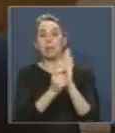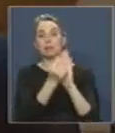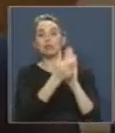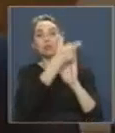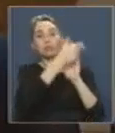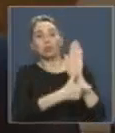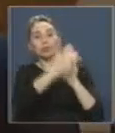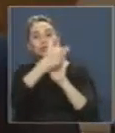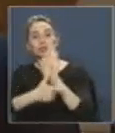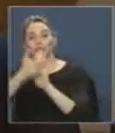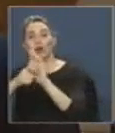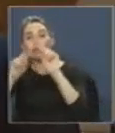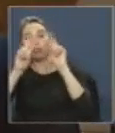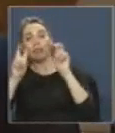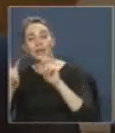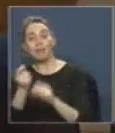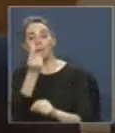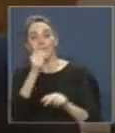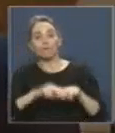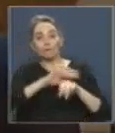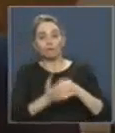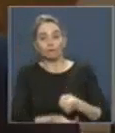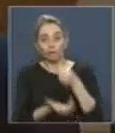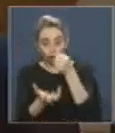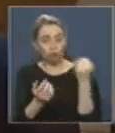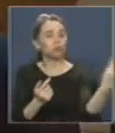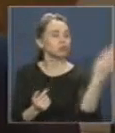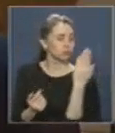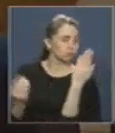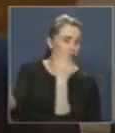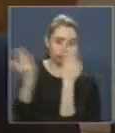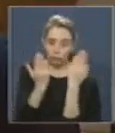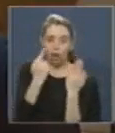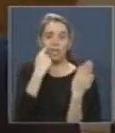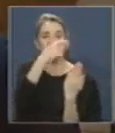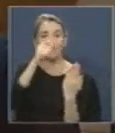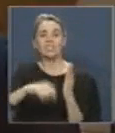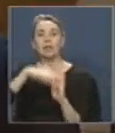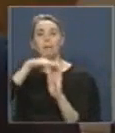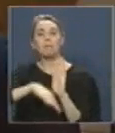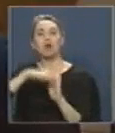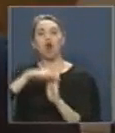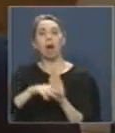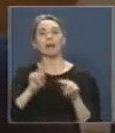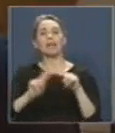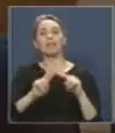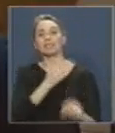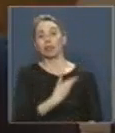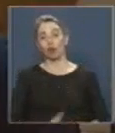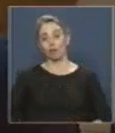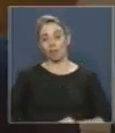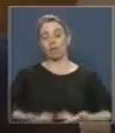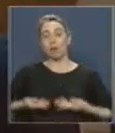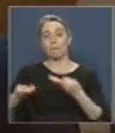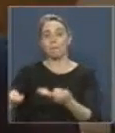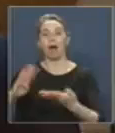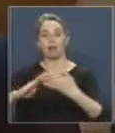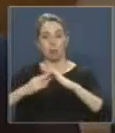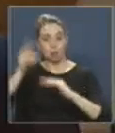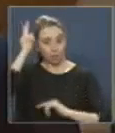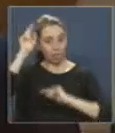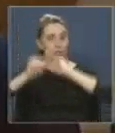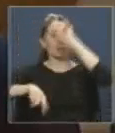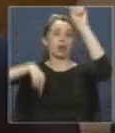a solicitud para también revisar cada uno de los programas que se debieran ejecutar en pueblos indígenas para el